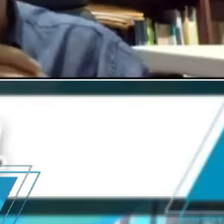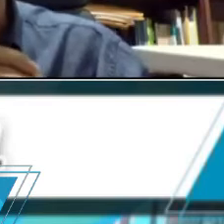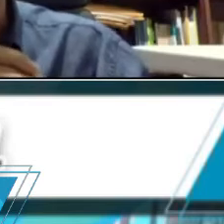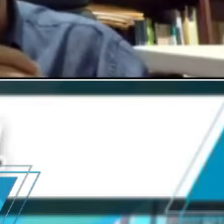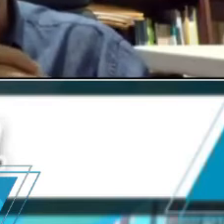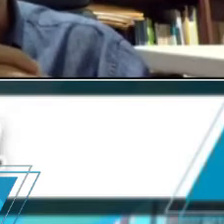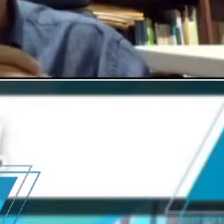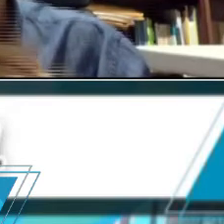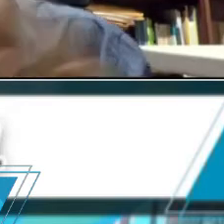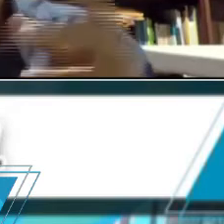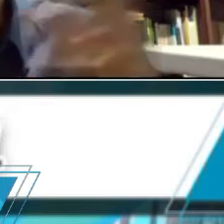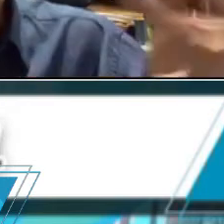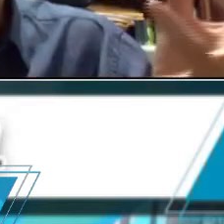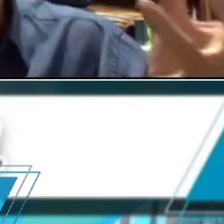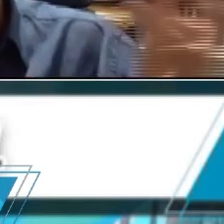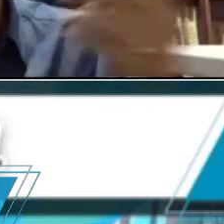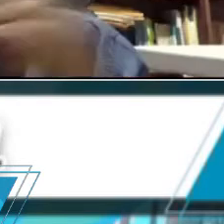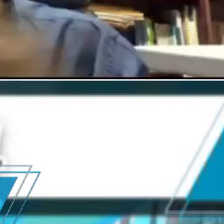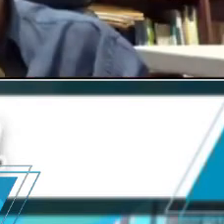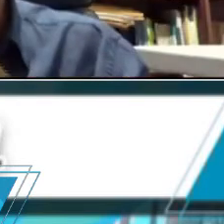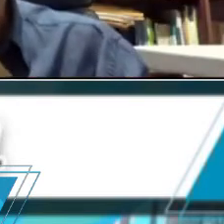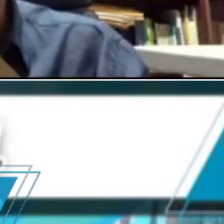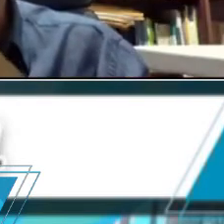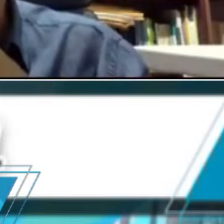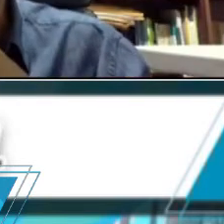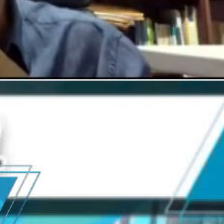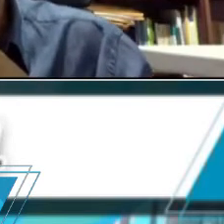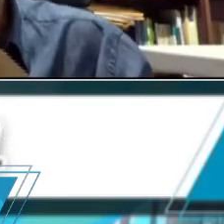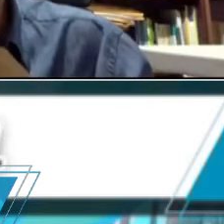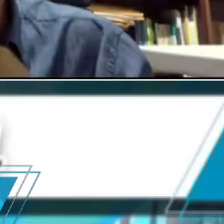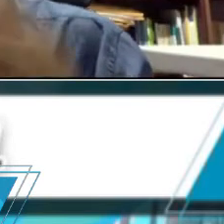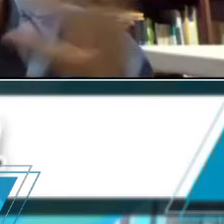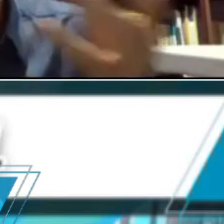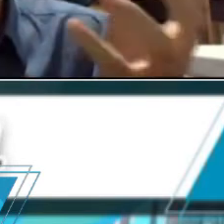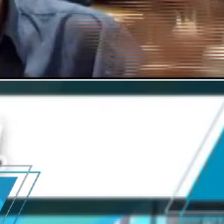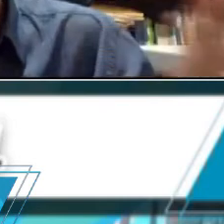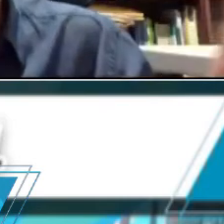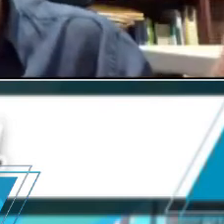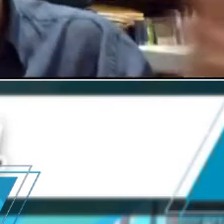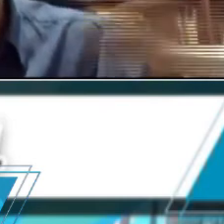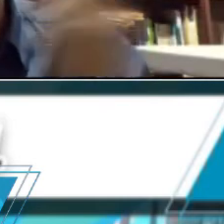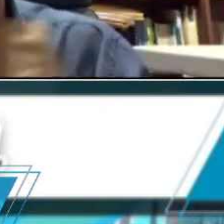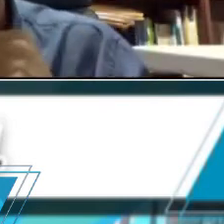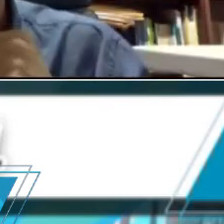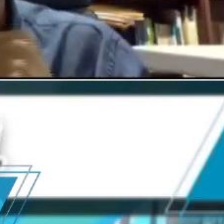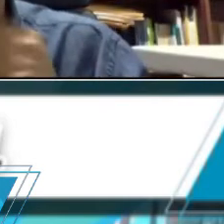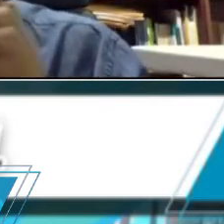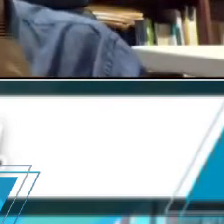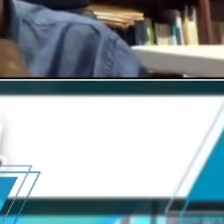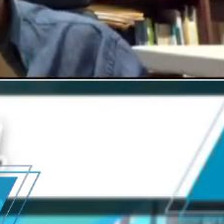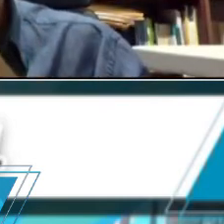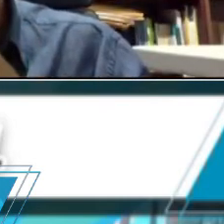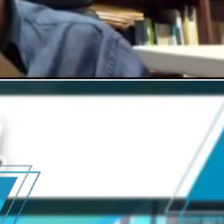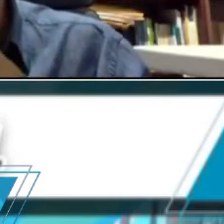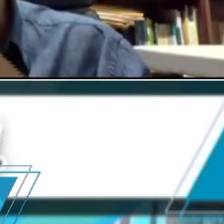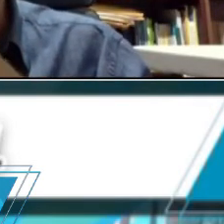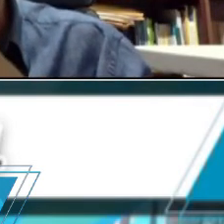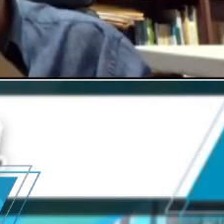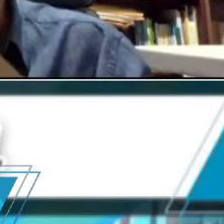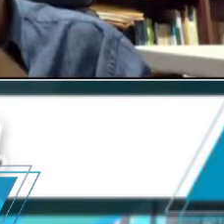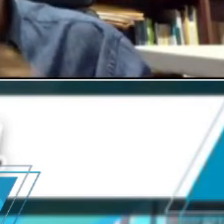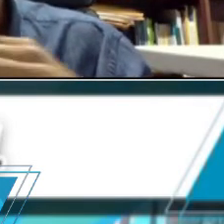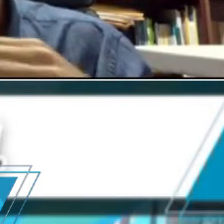de empleo, pues entonces se van a ver las empresas cohibidas, podemos decirlo así, en